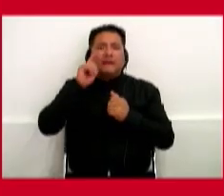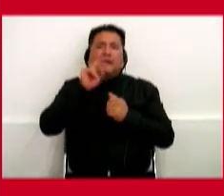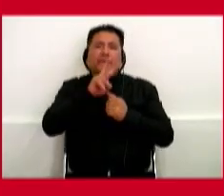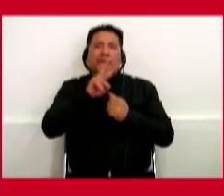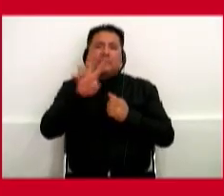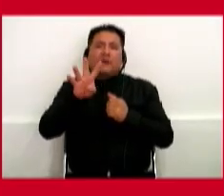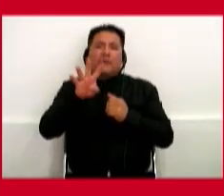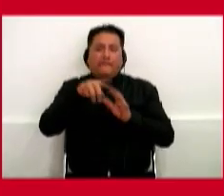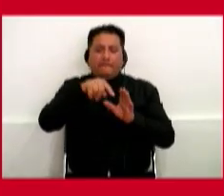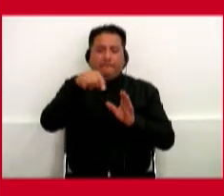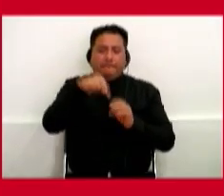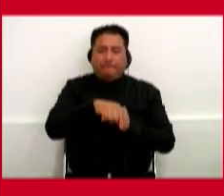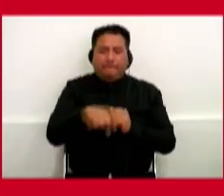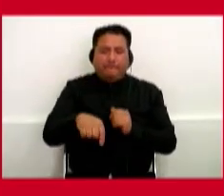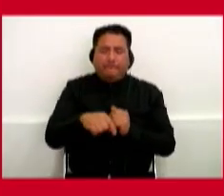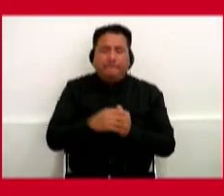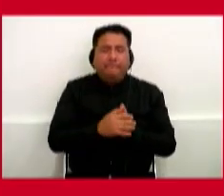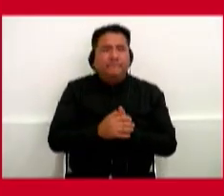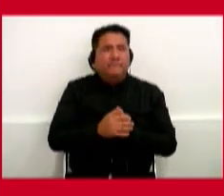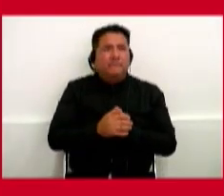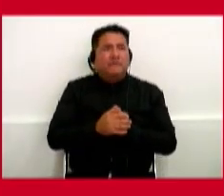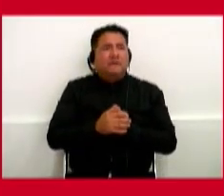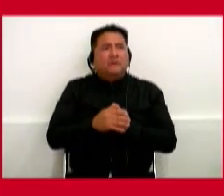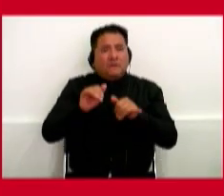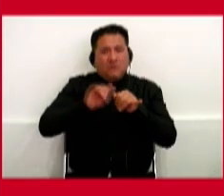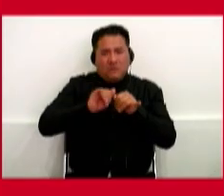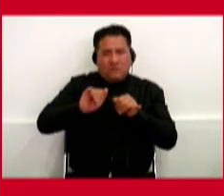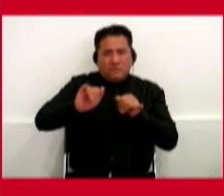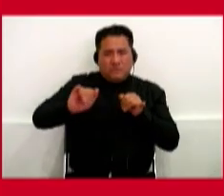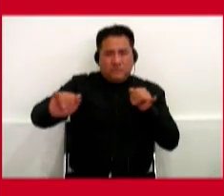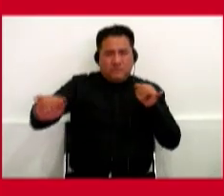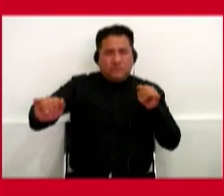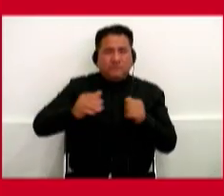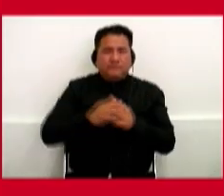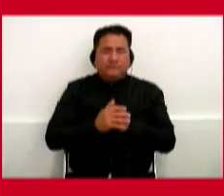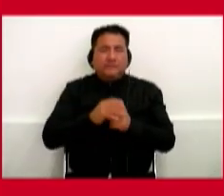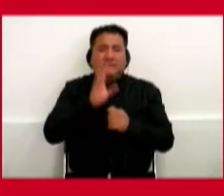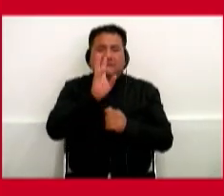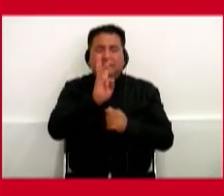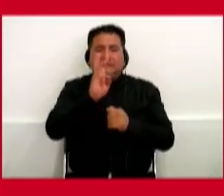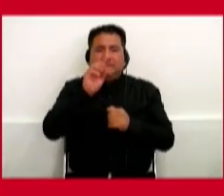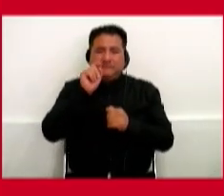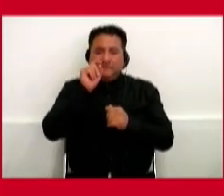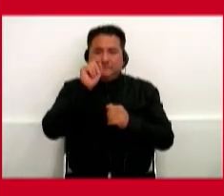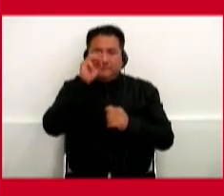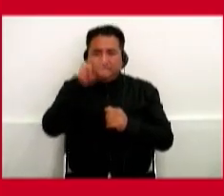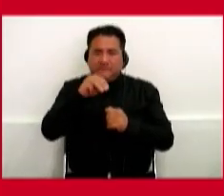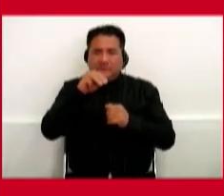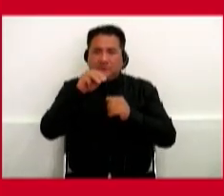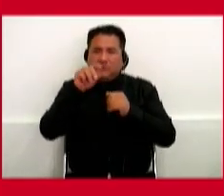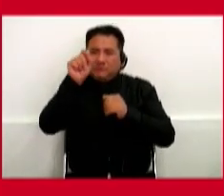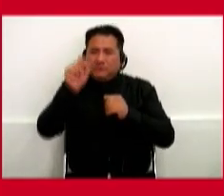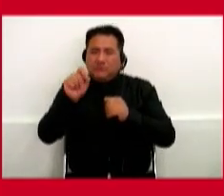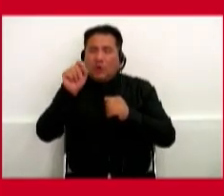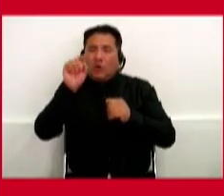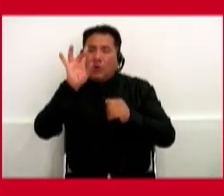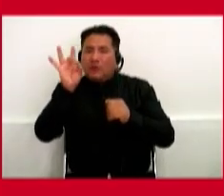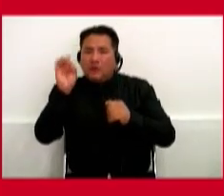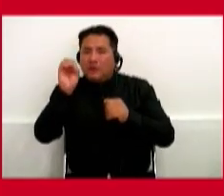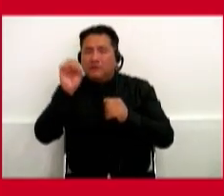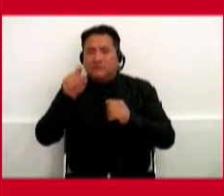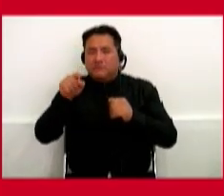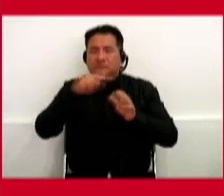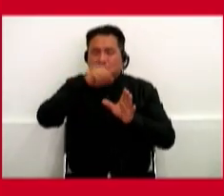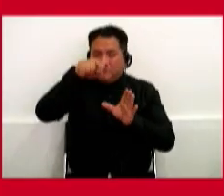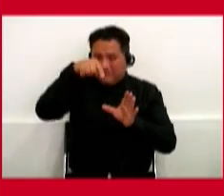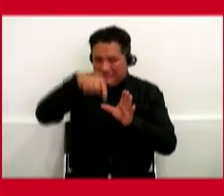pies, con una longitud promedio de perforación de 6,80 metros, un avance promedio de 6,30 con una eficiencia del